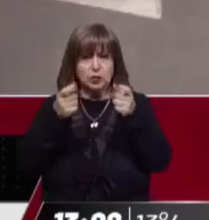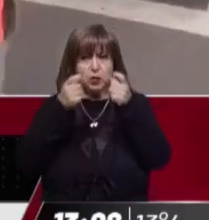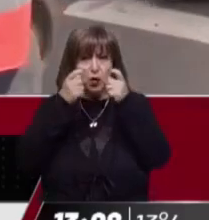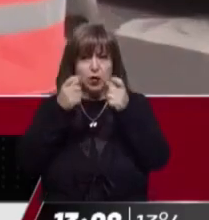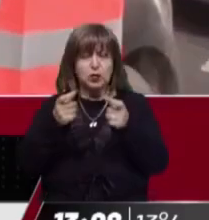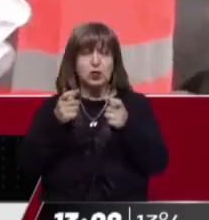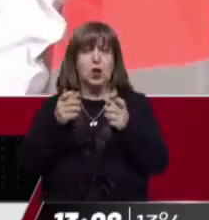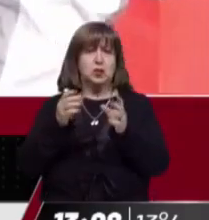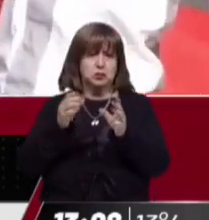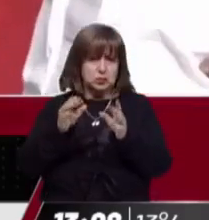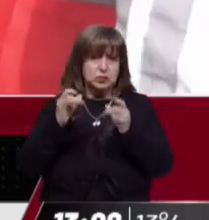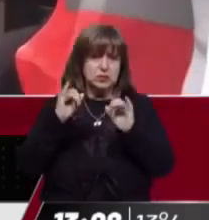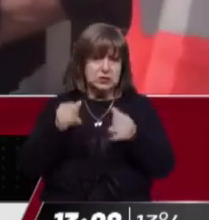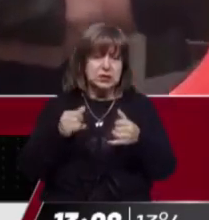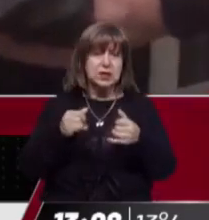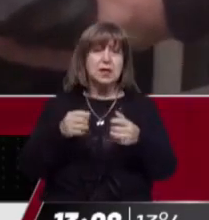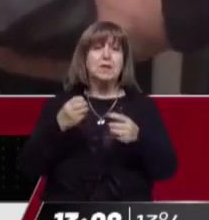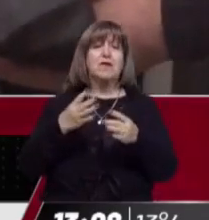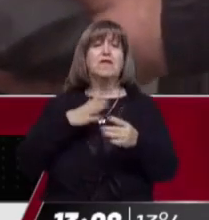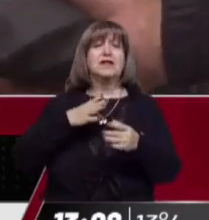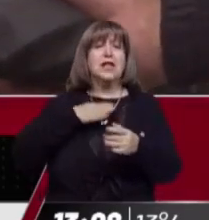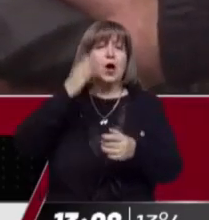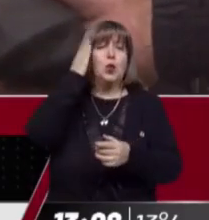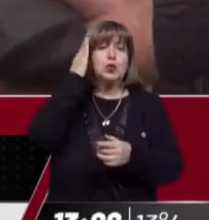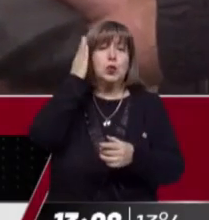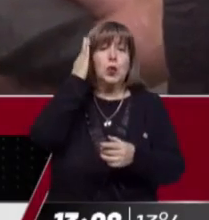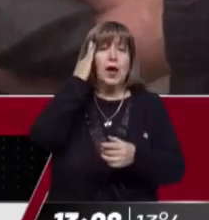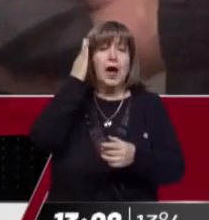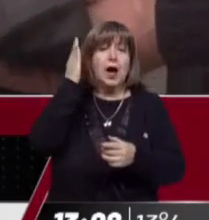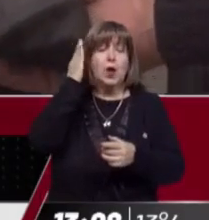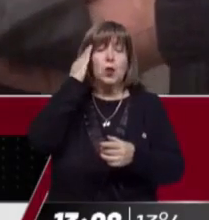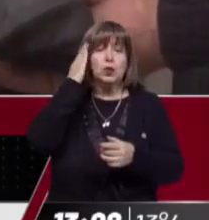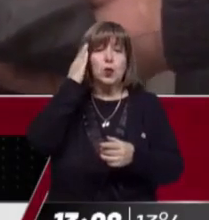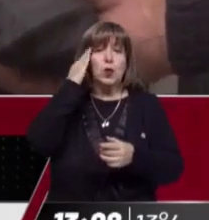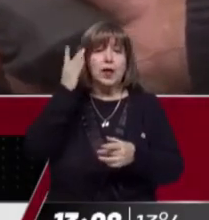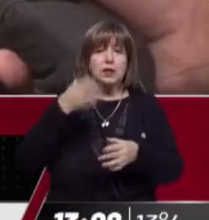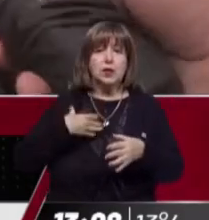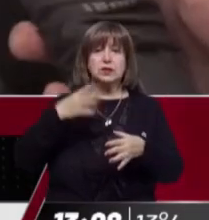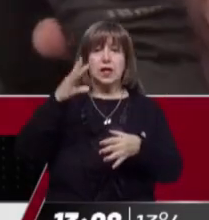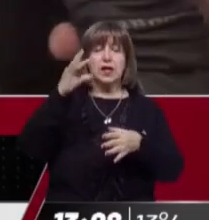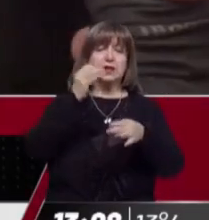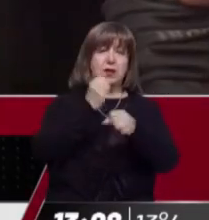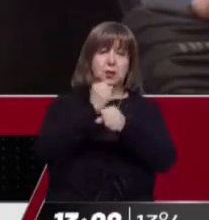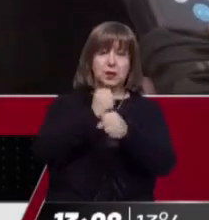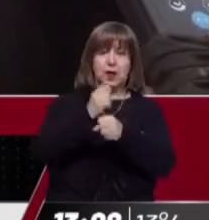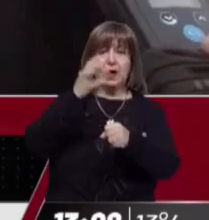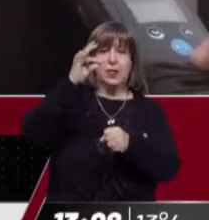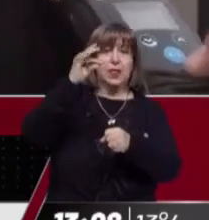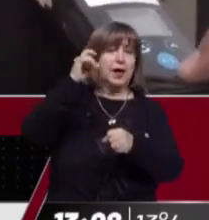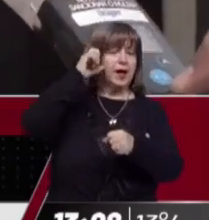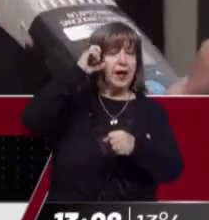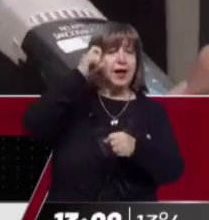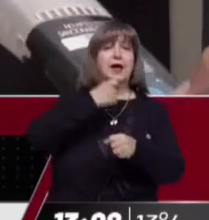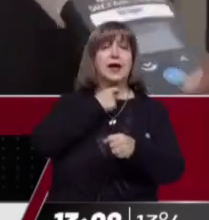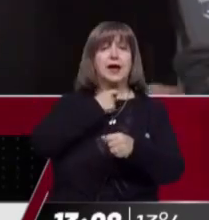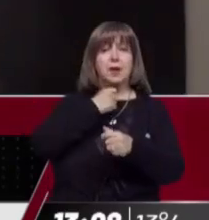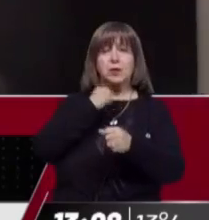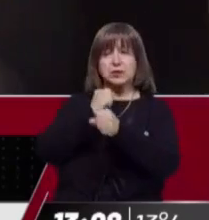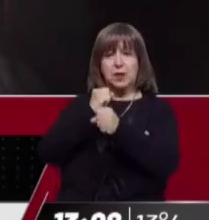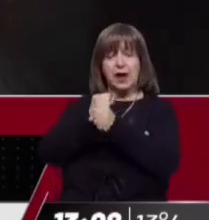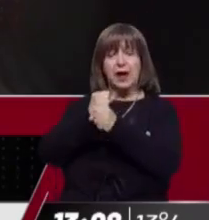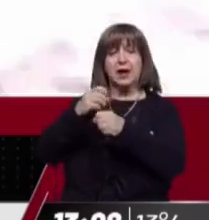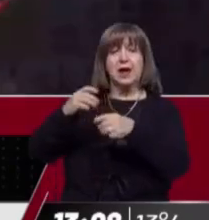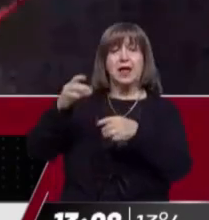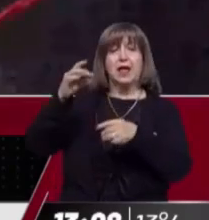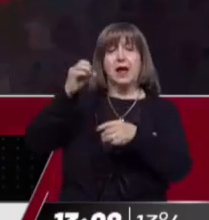va en la cultura social que tenemos. Entonces estamos trabajando con la Dirección General de Escuela, hemos empezado en las zonas rurales